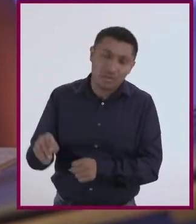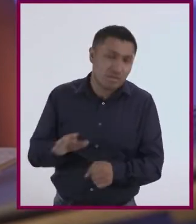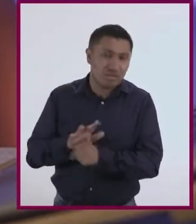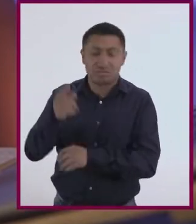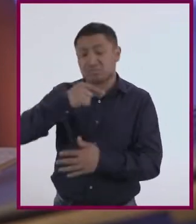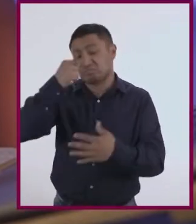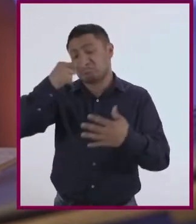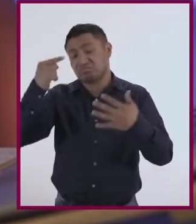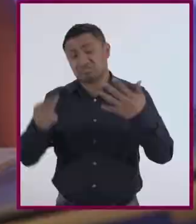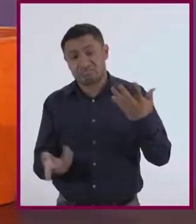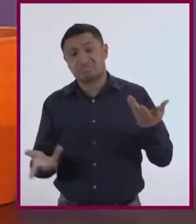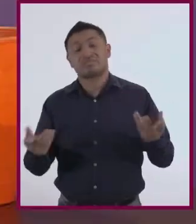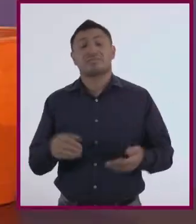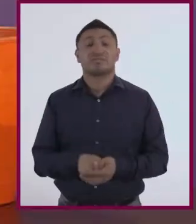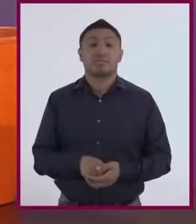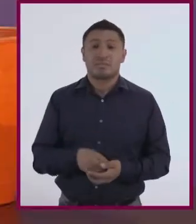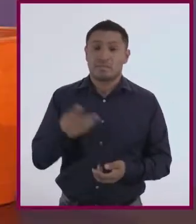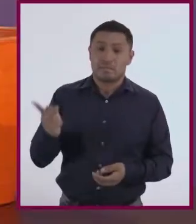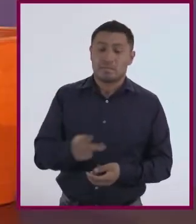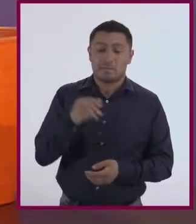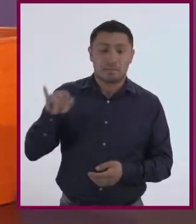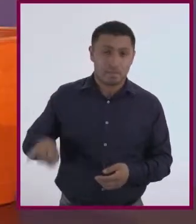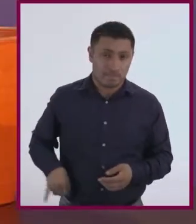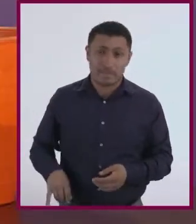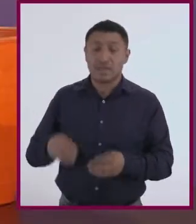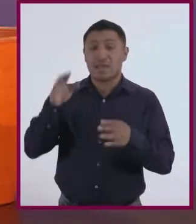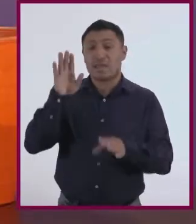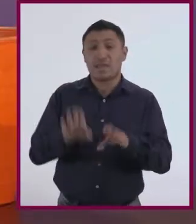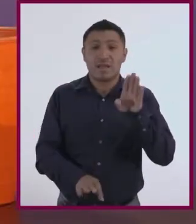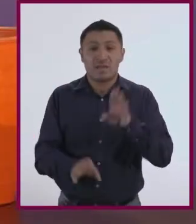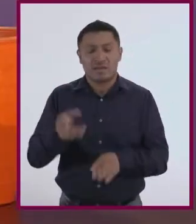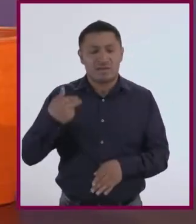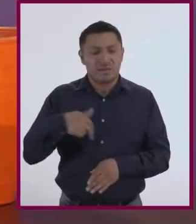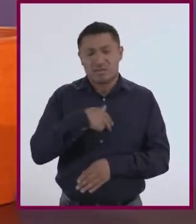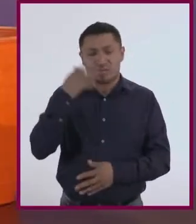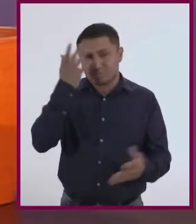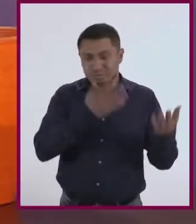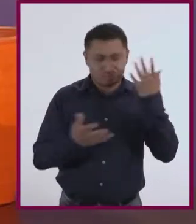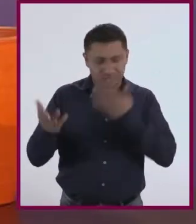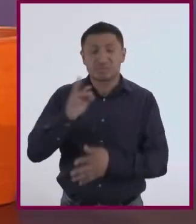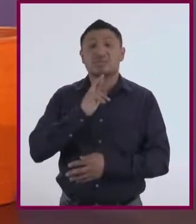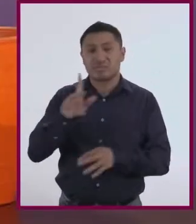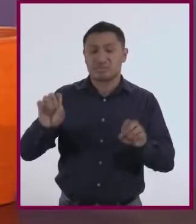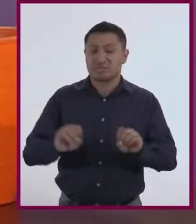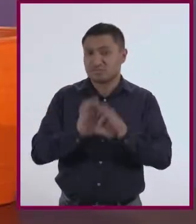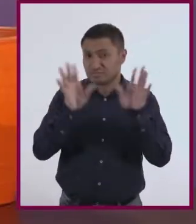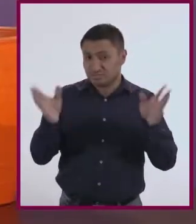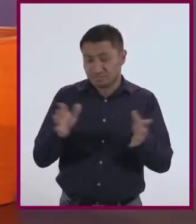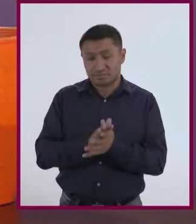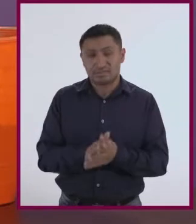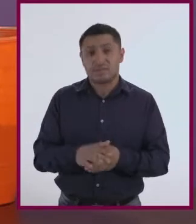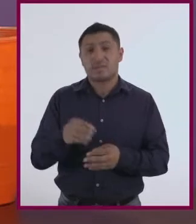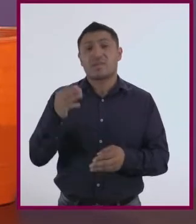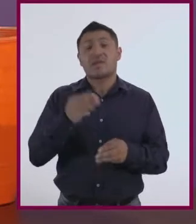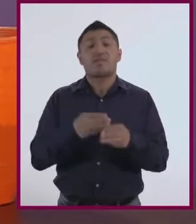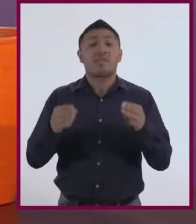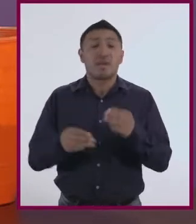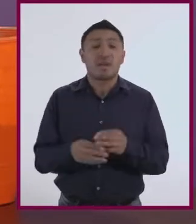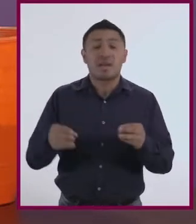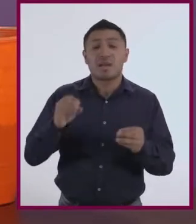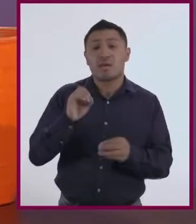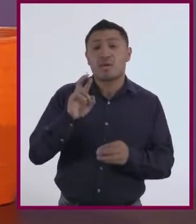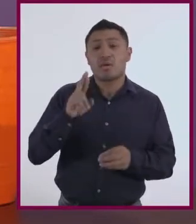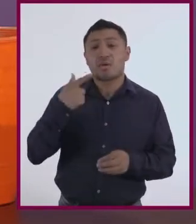en una casa para una composta? Buena pregunta, Shadani. Muchas veces tenemos aún esa confusión y es mejor aclararla. Pues materia orgánica o